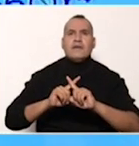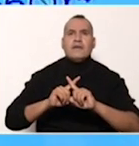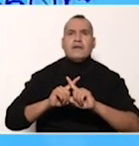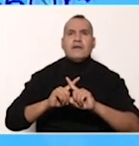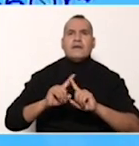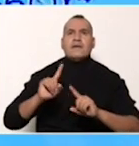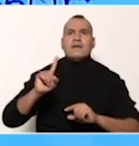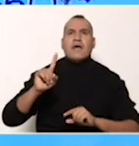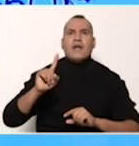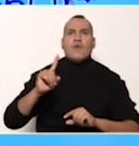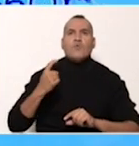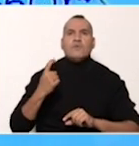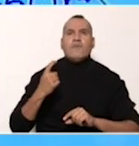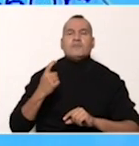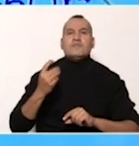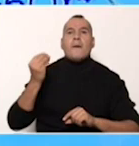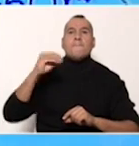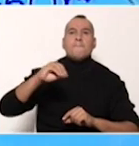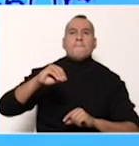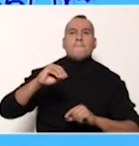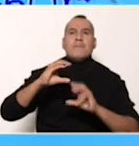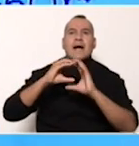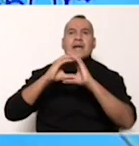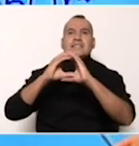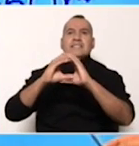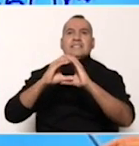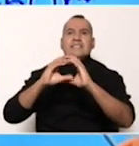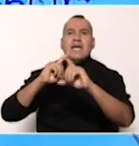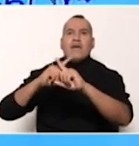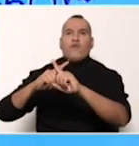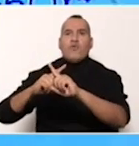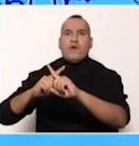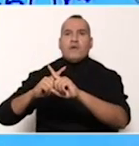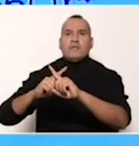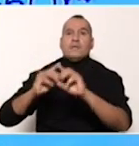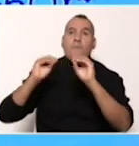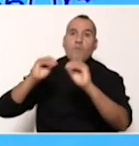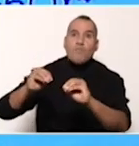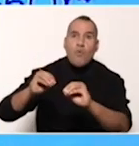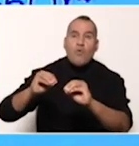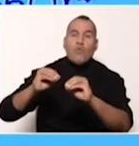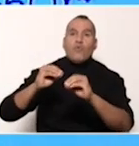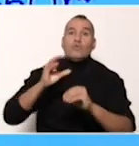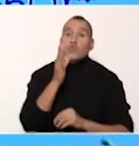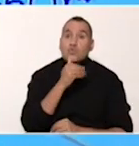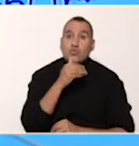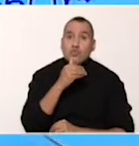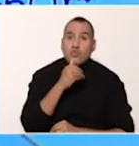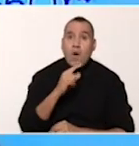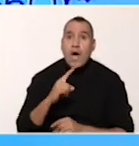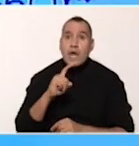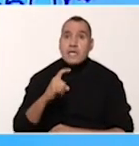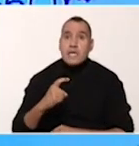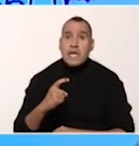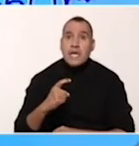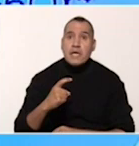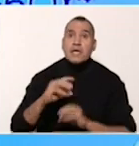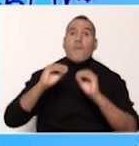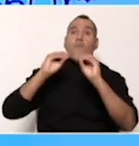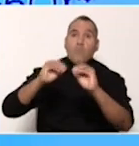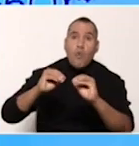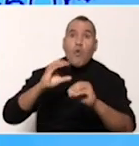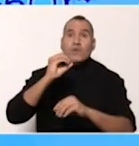con más 0x. Y luego pongo el término independiente más 10. Y eso lo